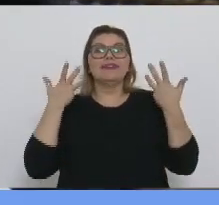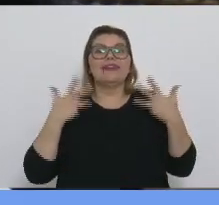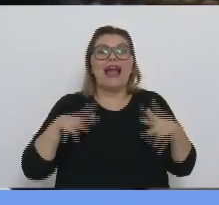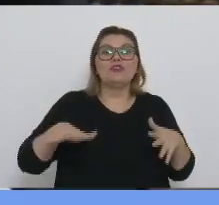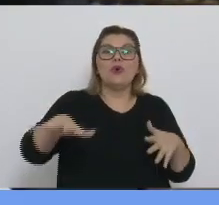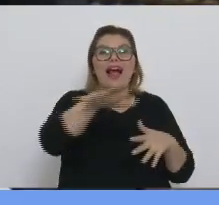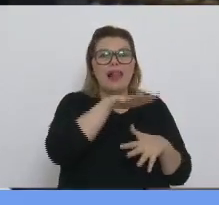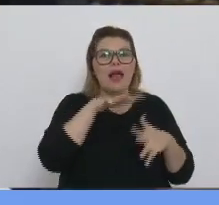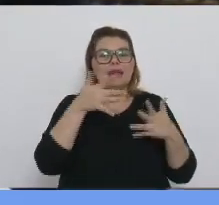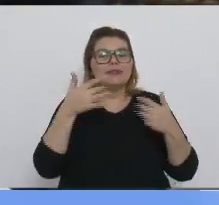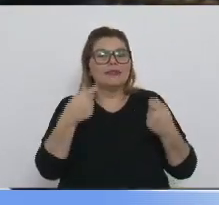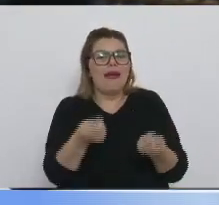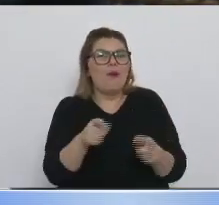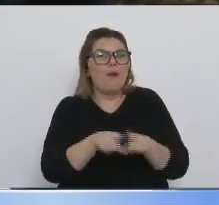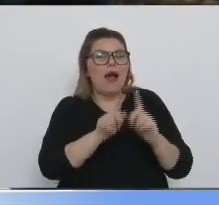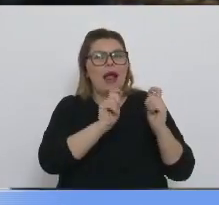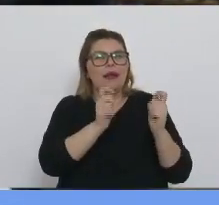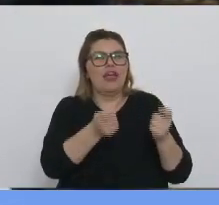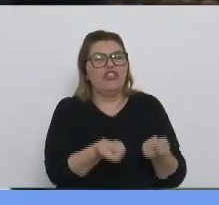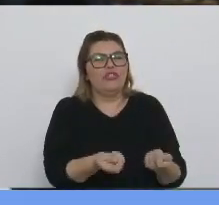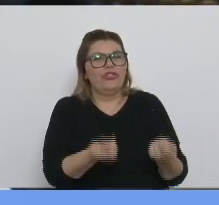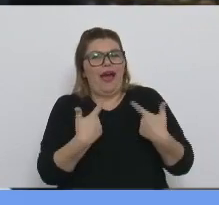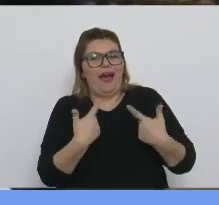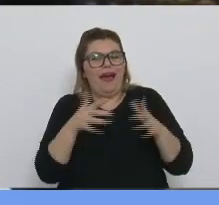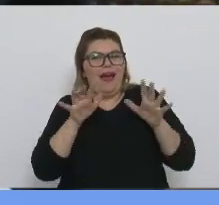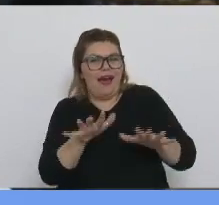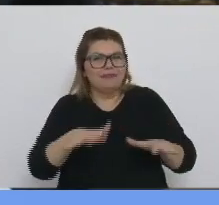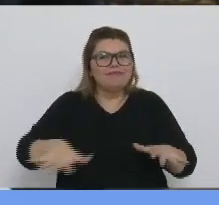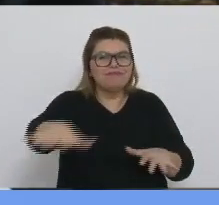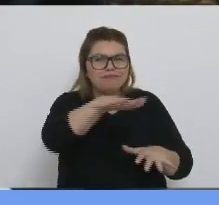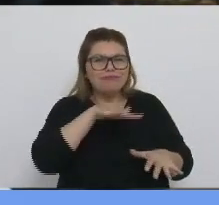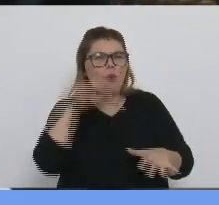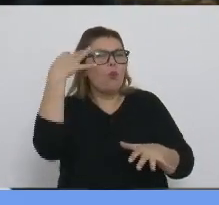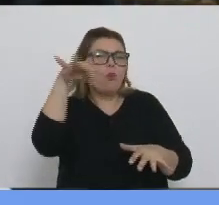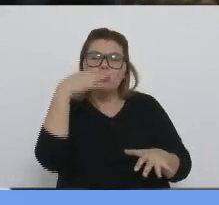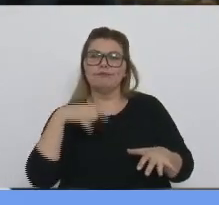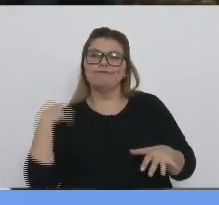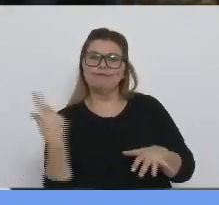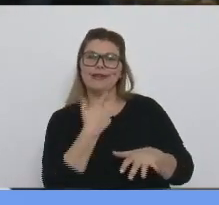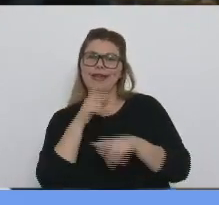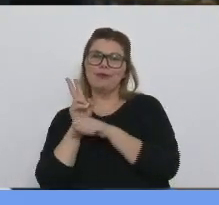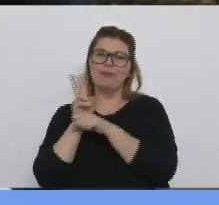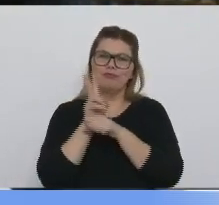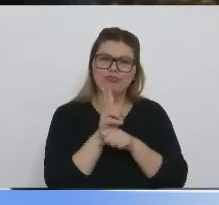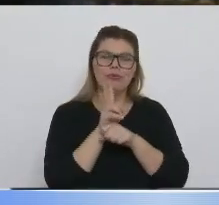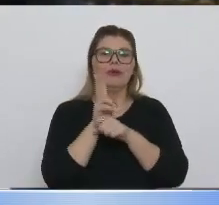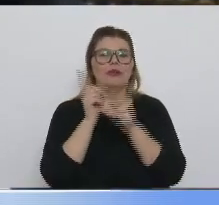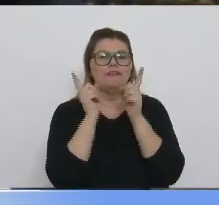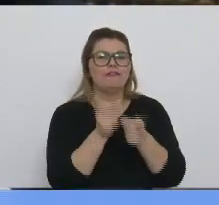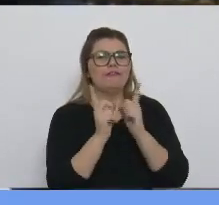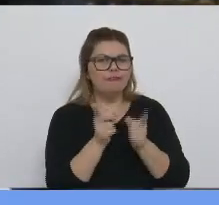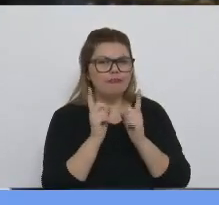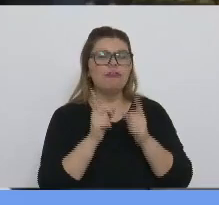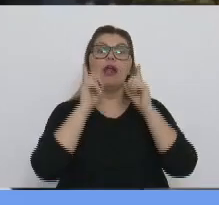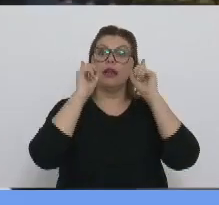escenario único que hoy decidimos proteger y conservar y que además contribuye a cumplir nuestros compromisos internacionales